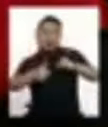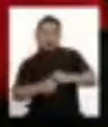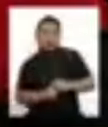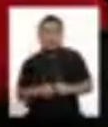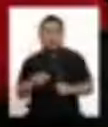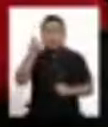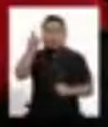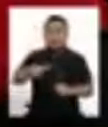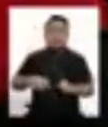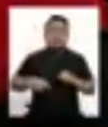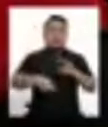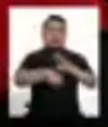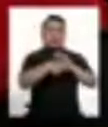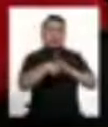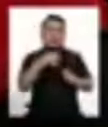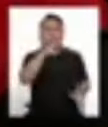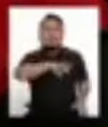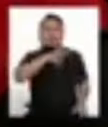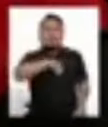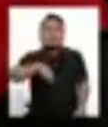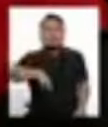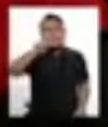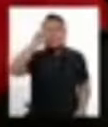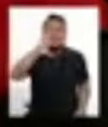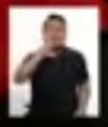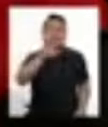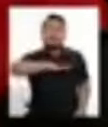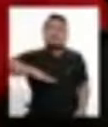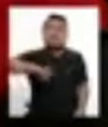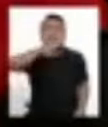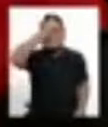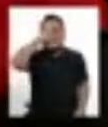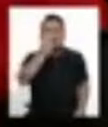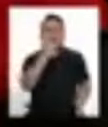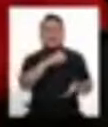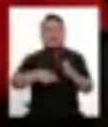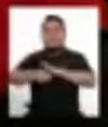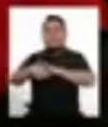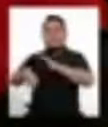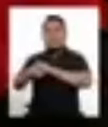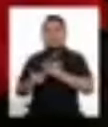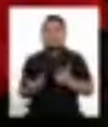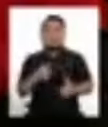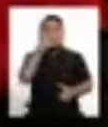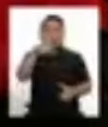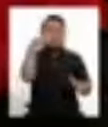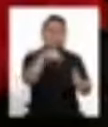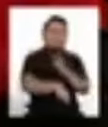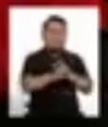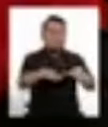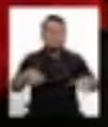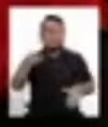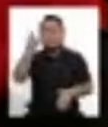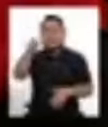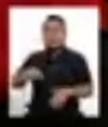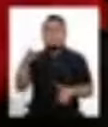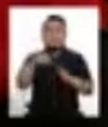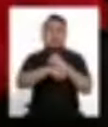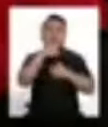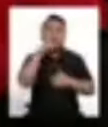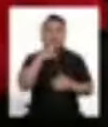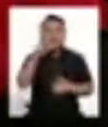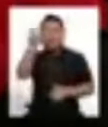Estado, aprovechándose del recurso de todos los peruanos, un feminicida, un violador